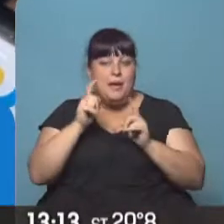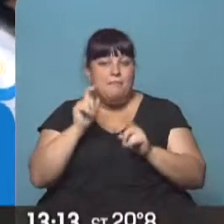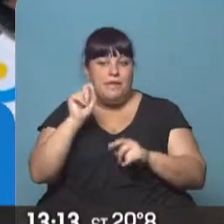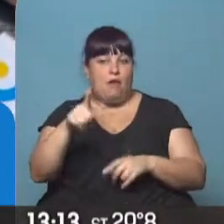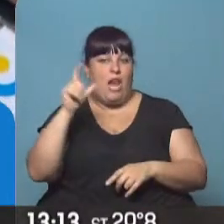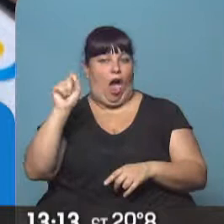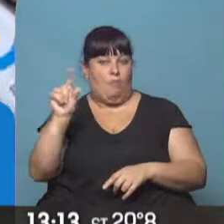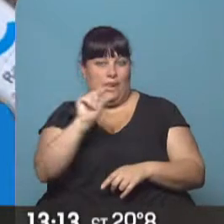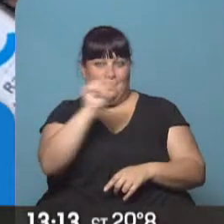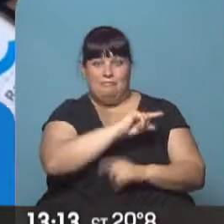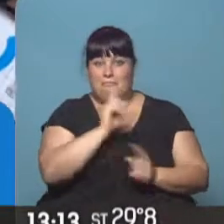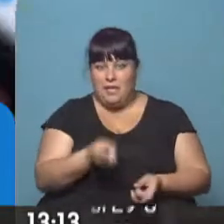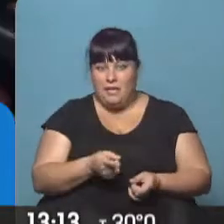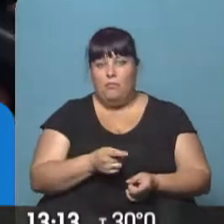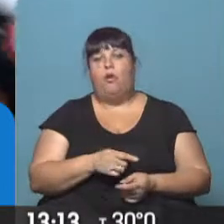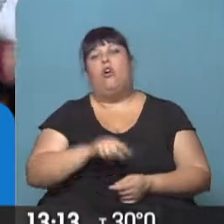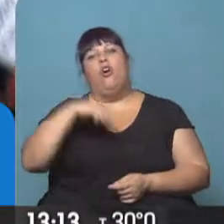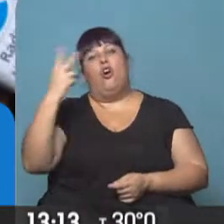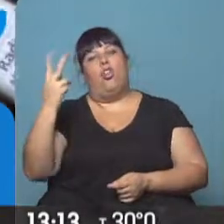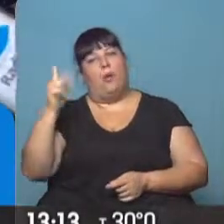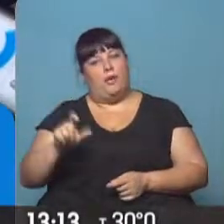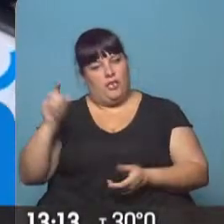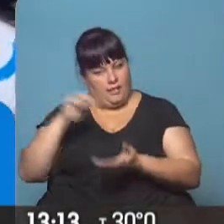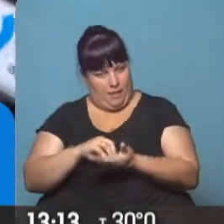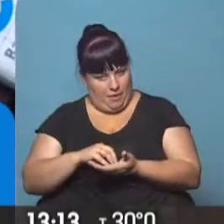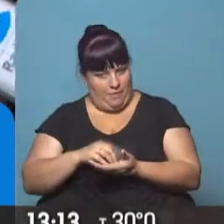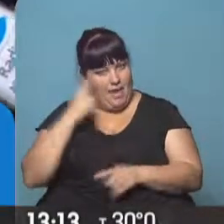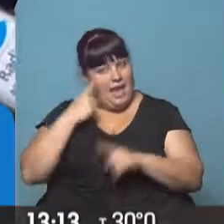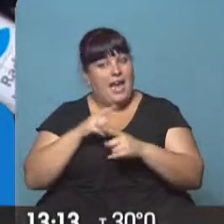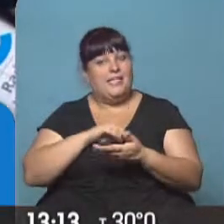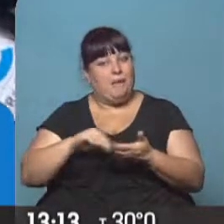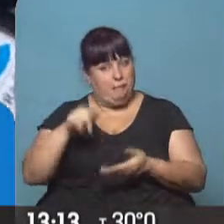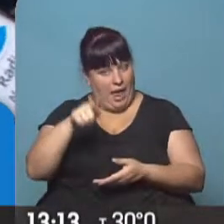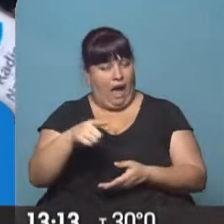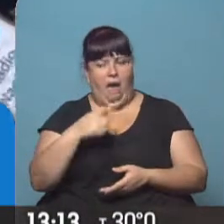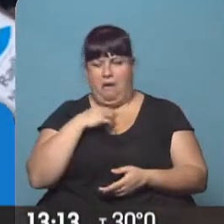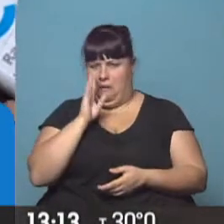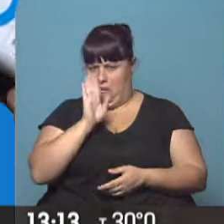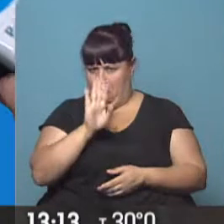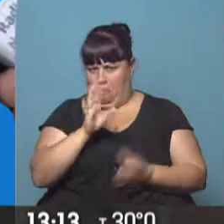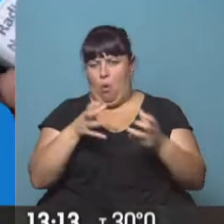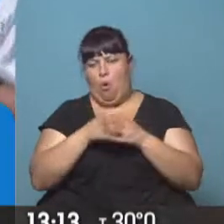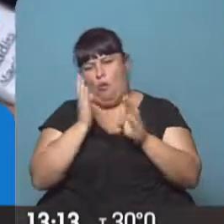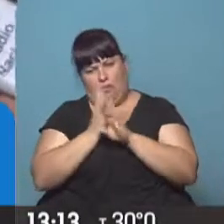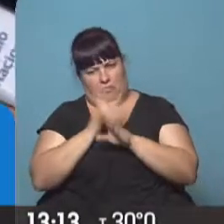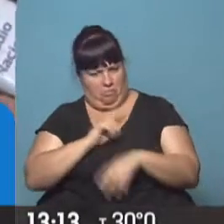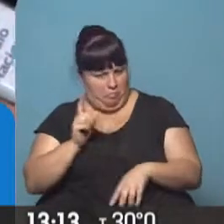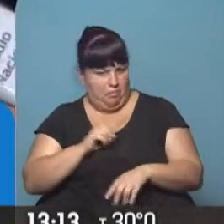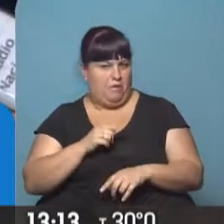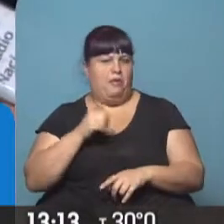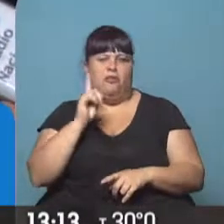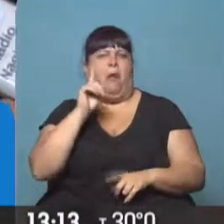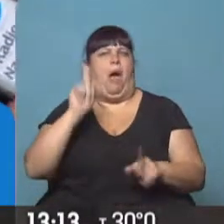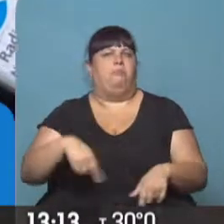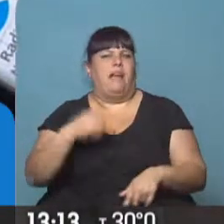de Lagomarsino y la participación de otras dos personas. El ex empleado de Nisman negó pertenecer a los servicios de inteligencia y